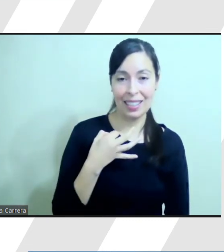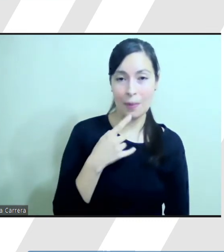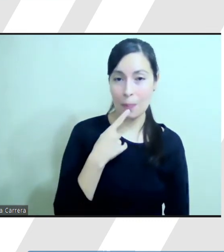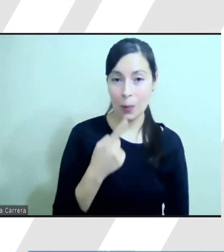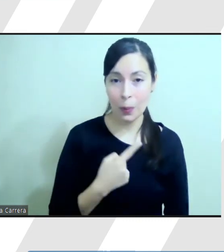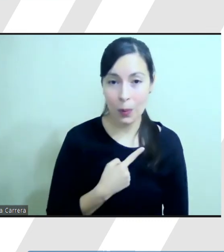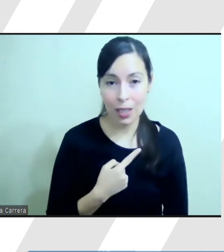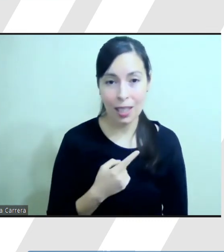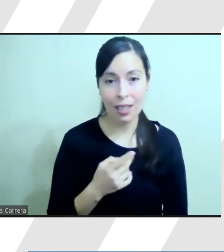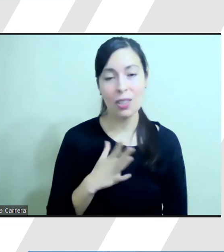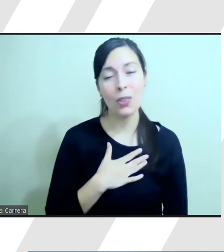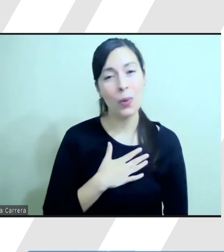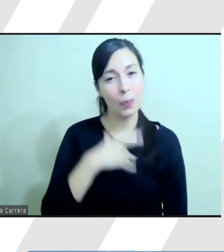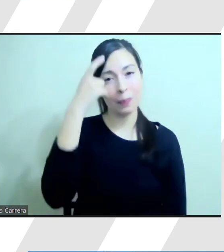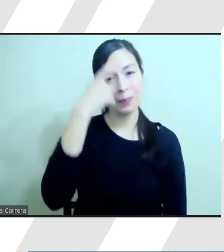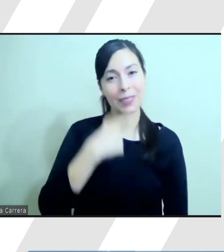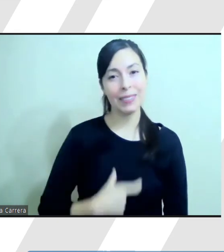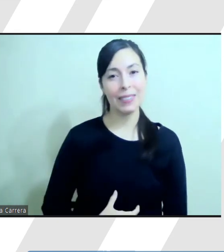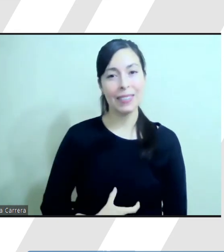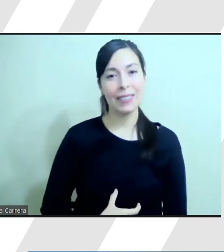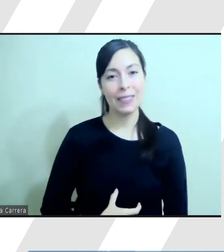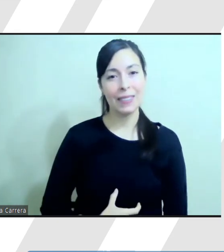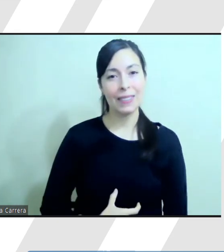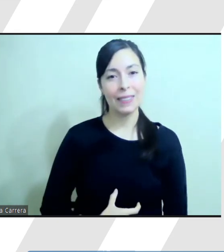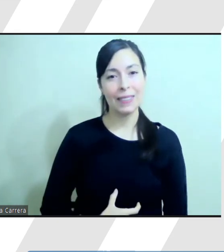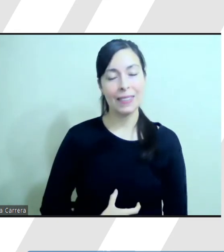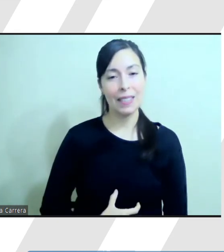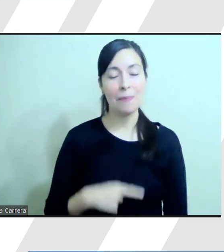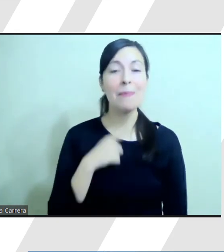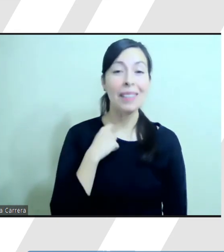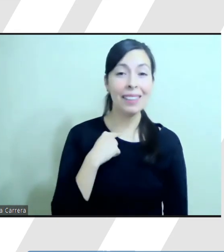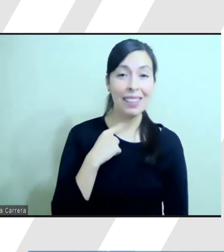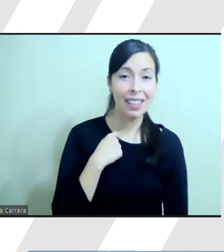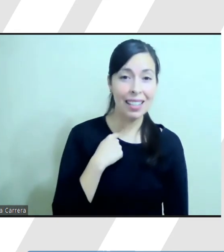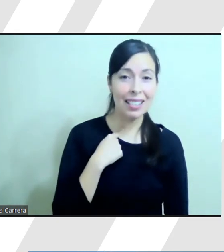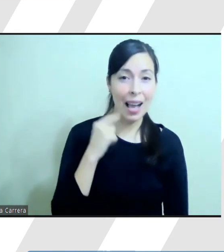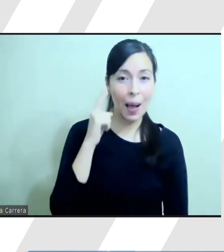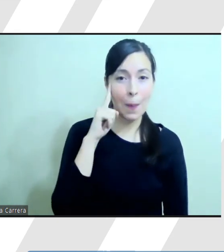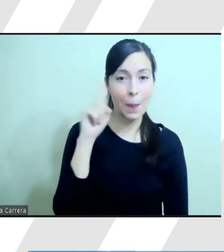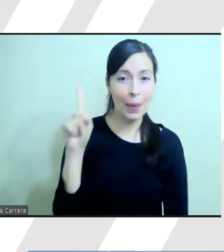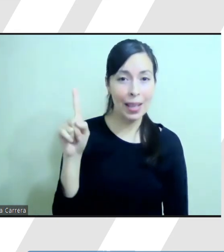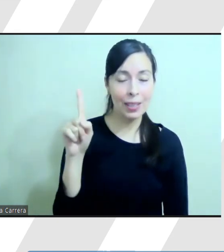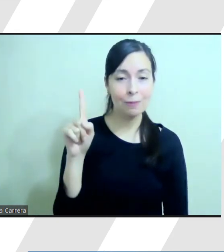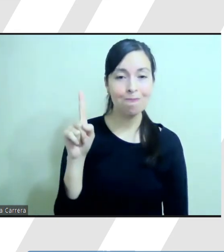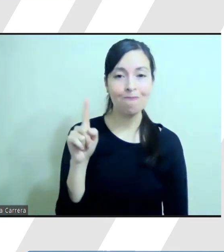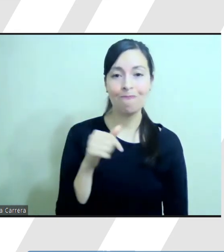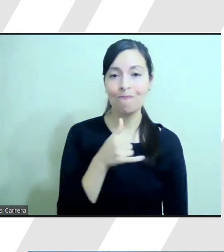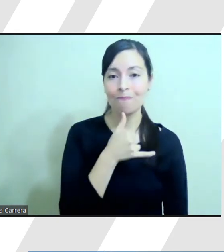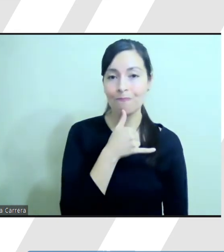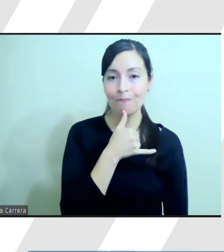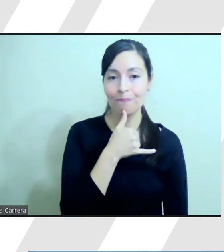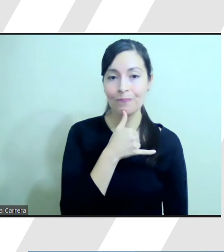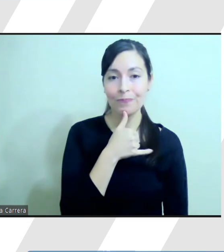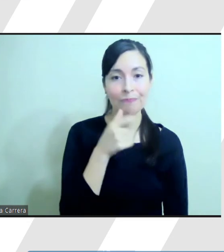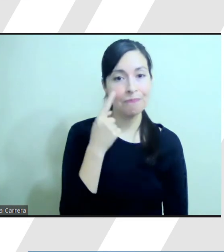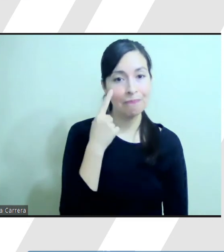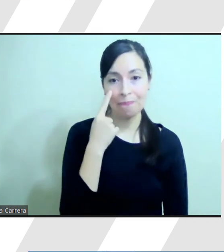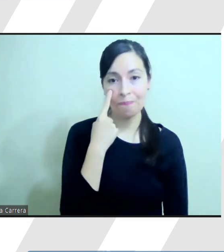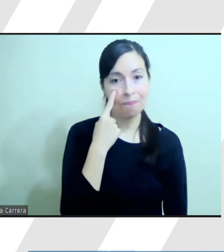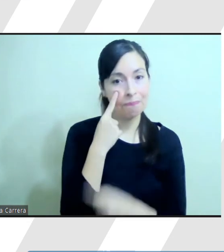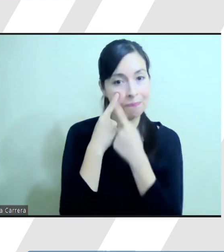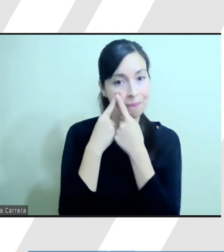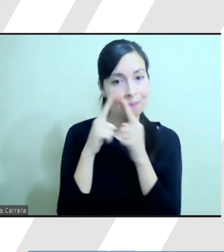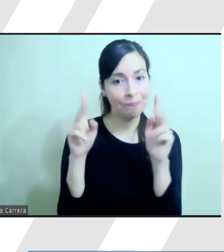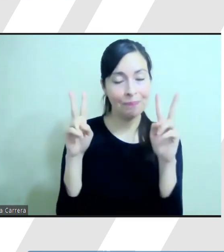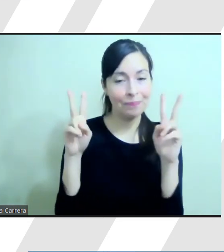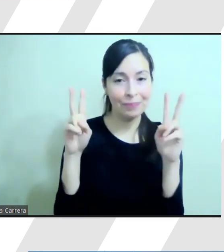no, es algo que me interesa, pero no tengo tanto conocimiento del tema como para